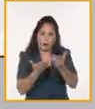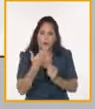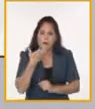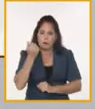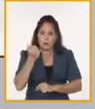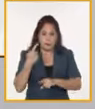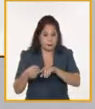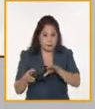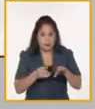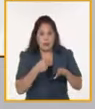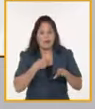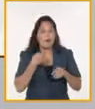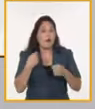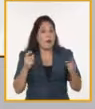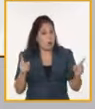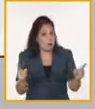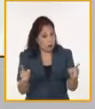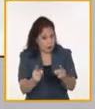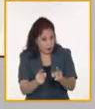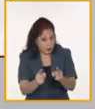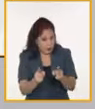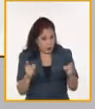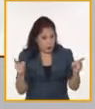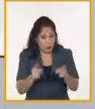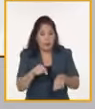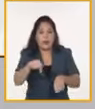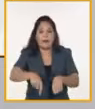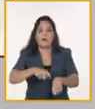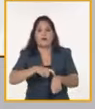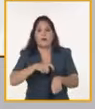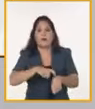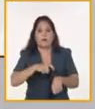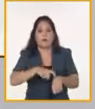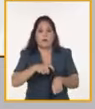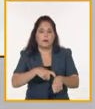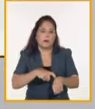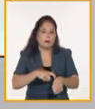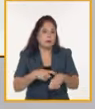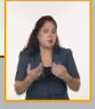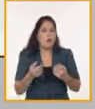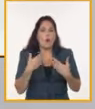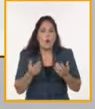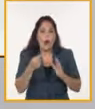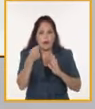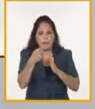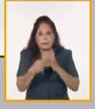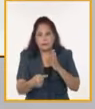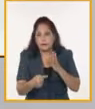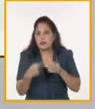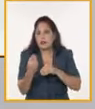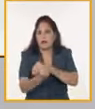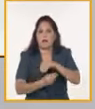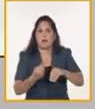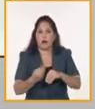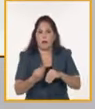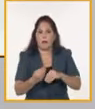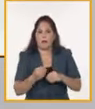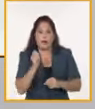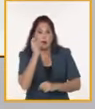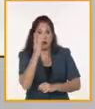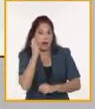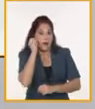tuviera que resumir en esta oportunidad En cuáles son esas transformaciones así en tres ideas